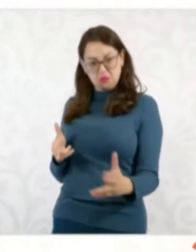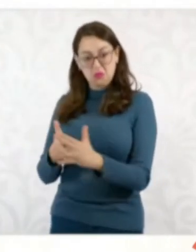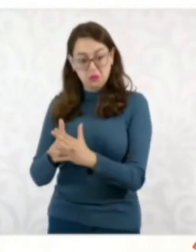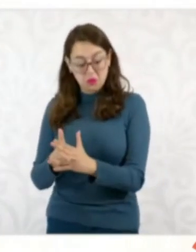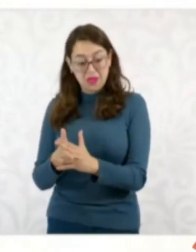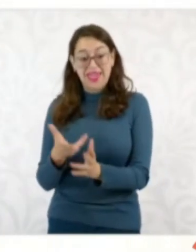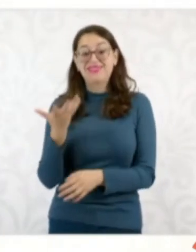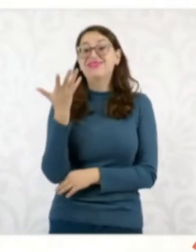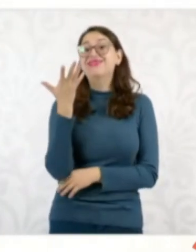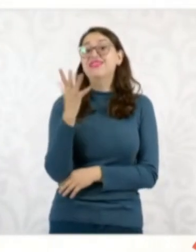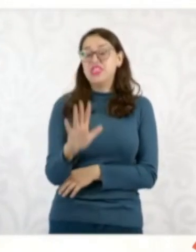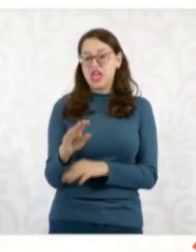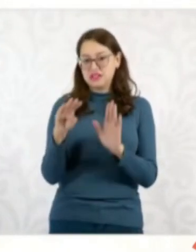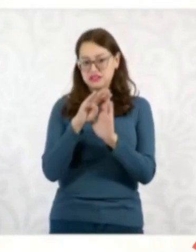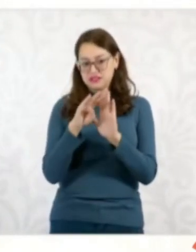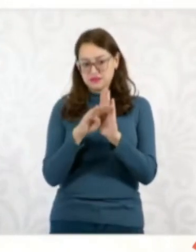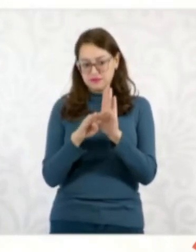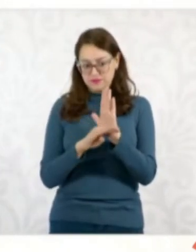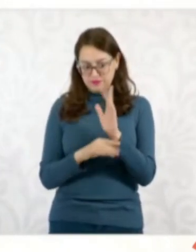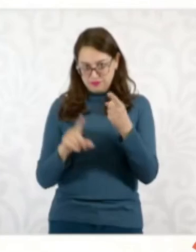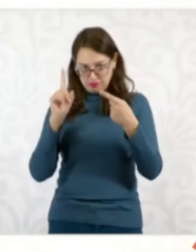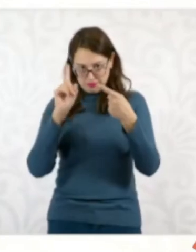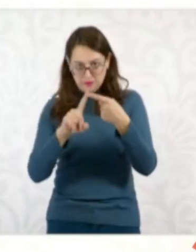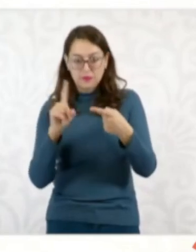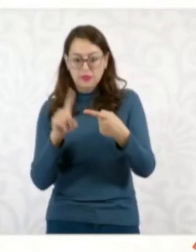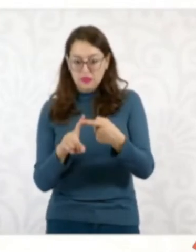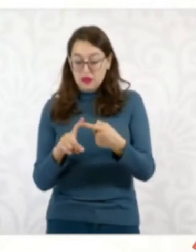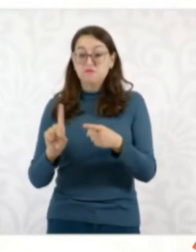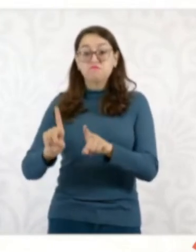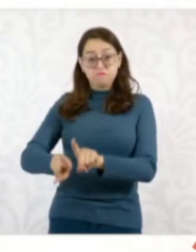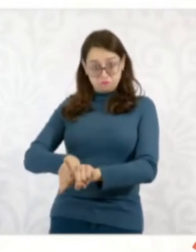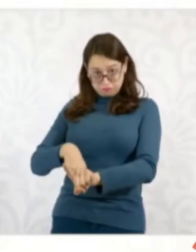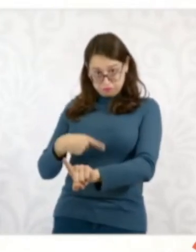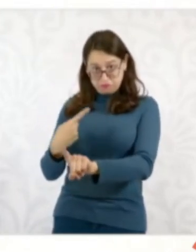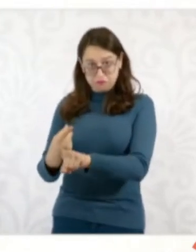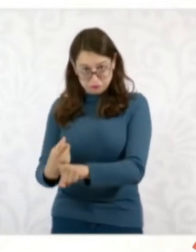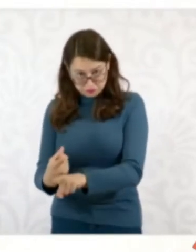entre ellas signos de violencia sexual,